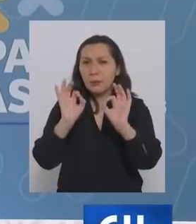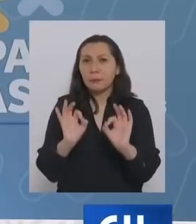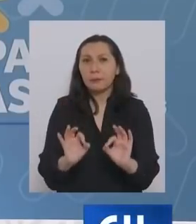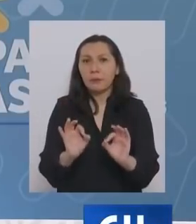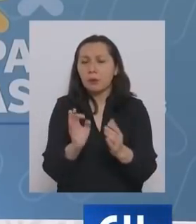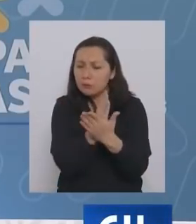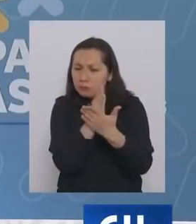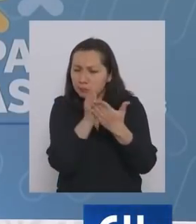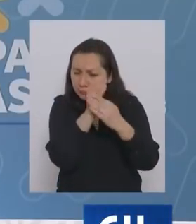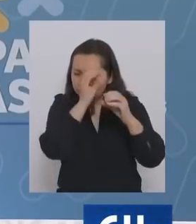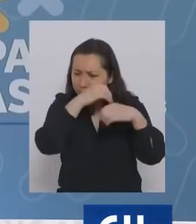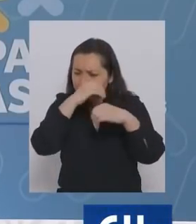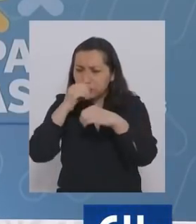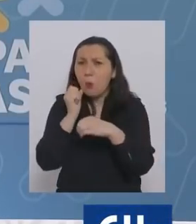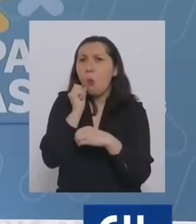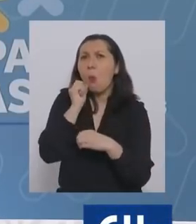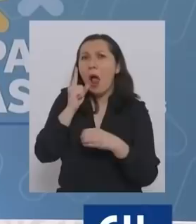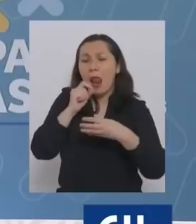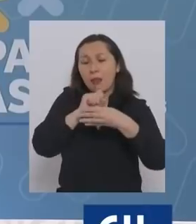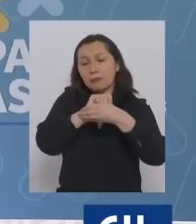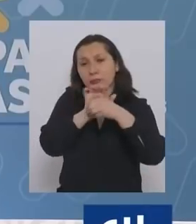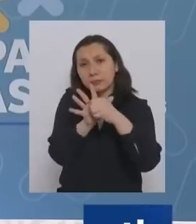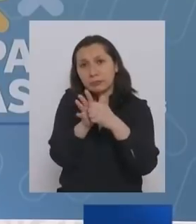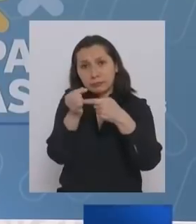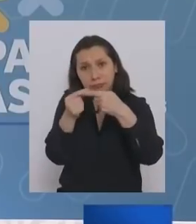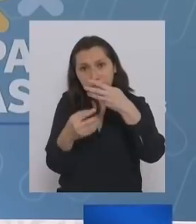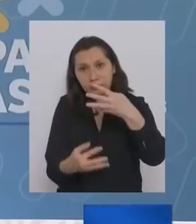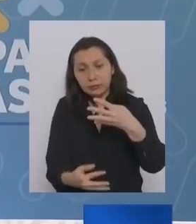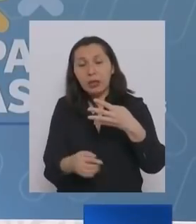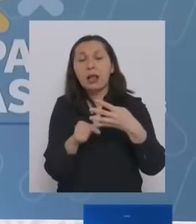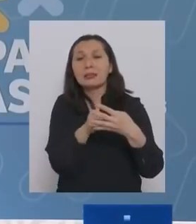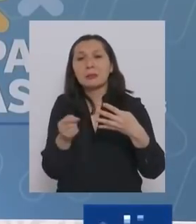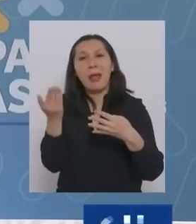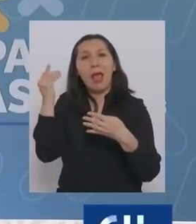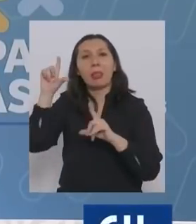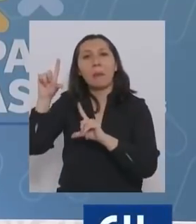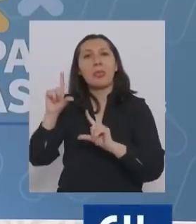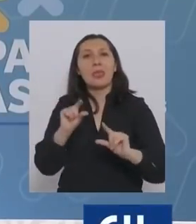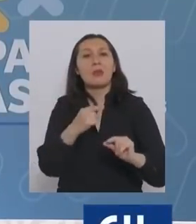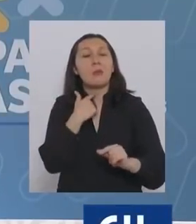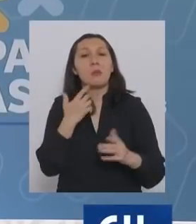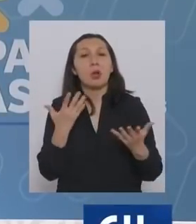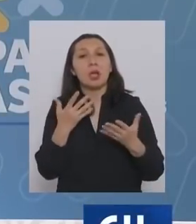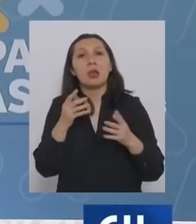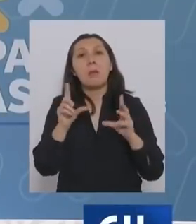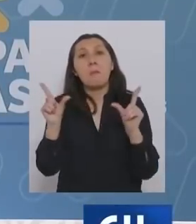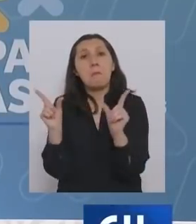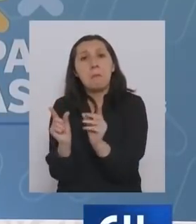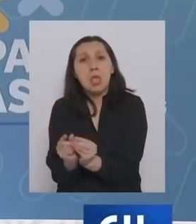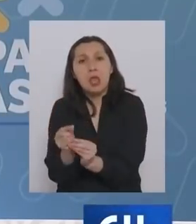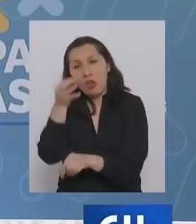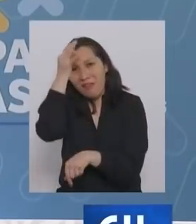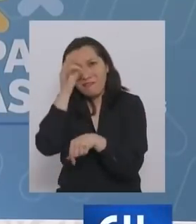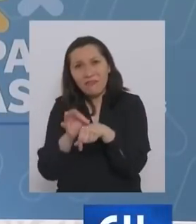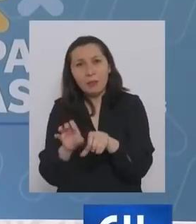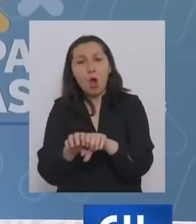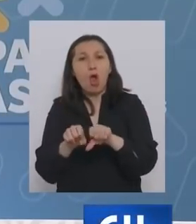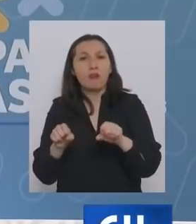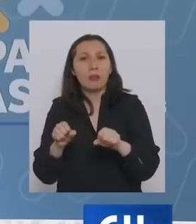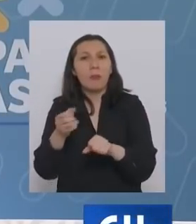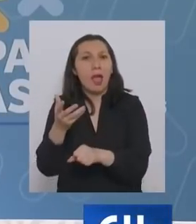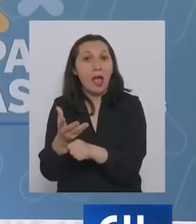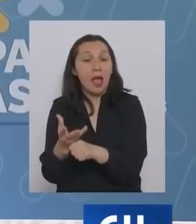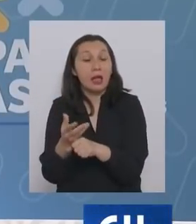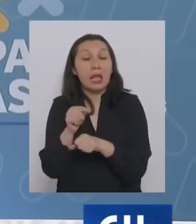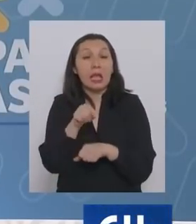de secuenciación disminuyó las semanas anteriores debido a la disminución de casos que se confirmaron en nuestro país.